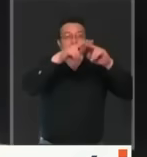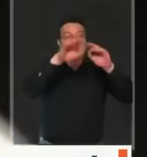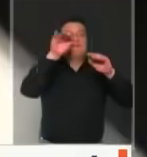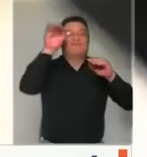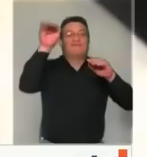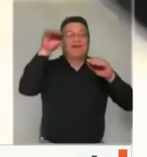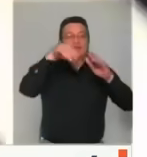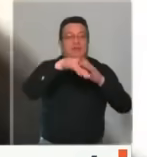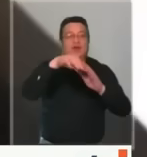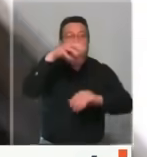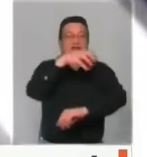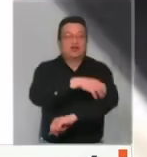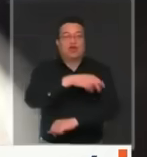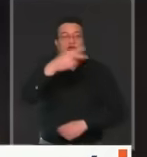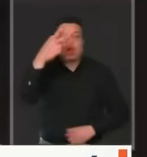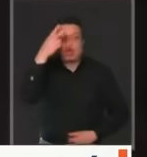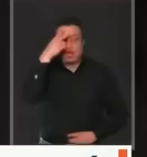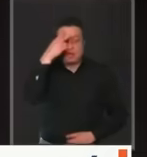Coquimbo.